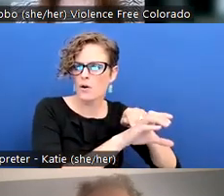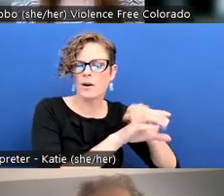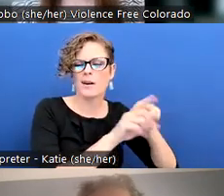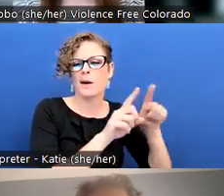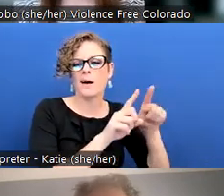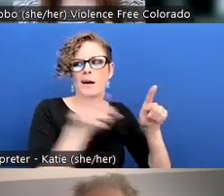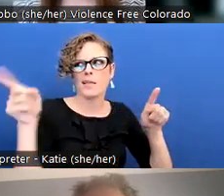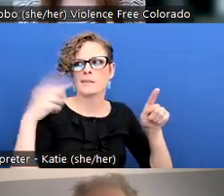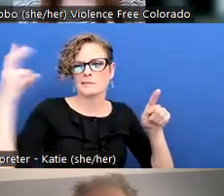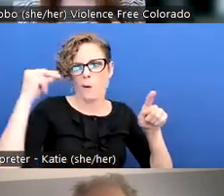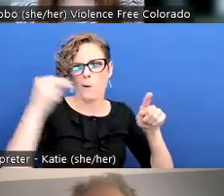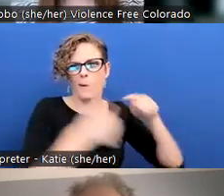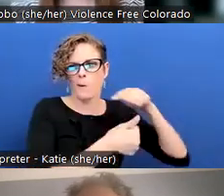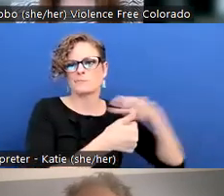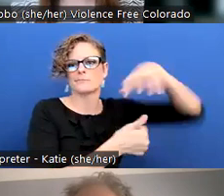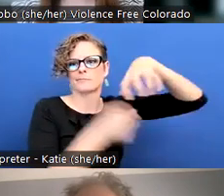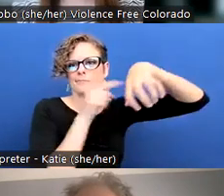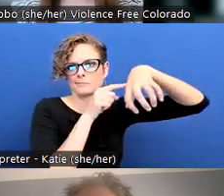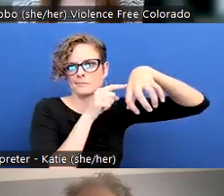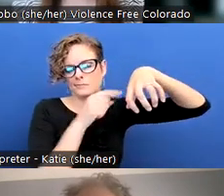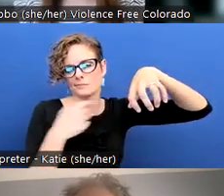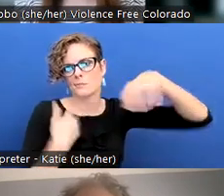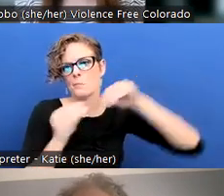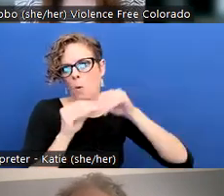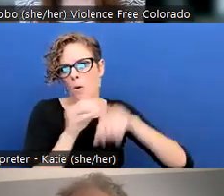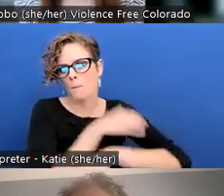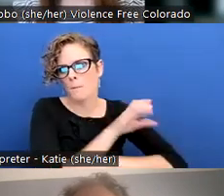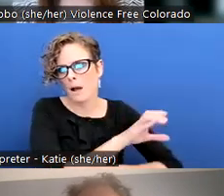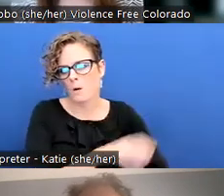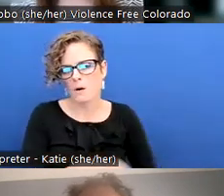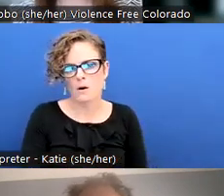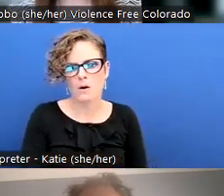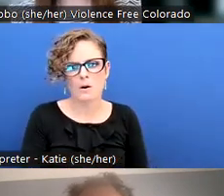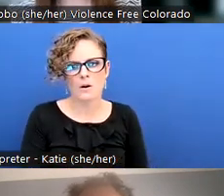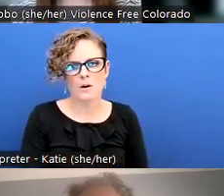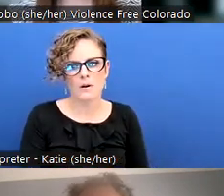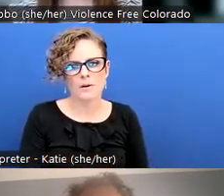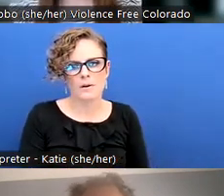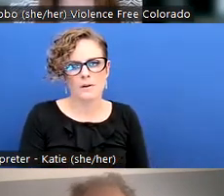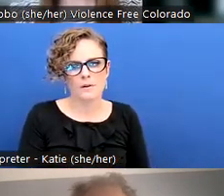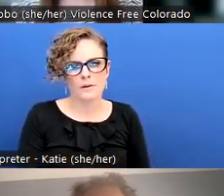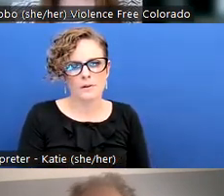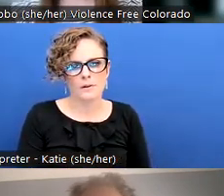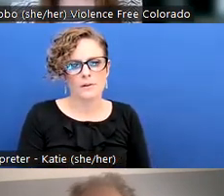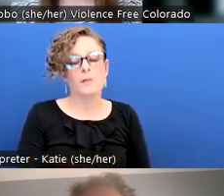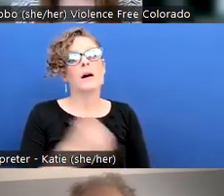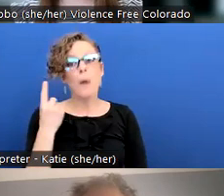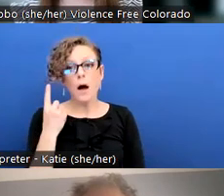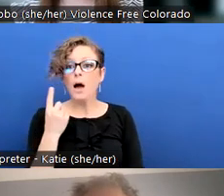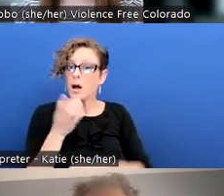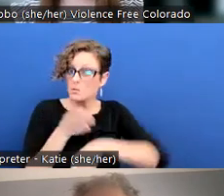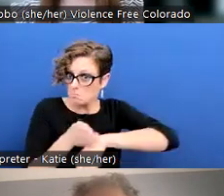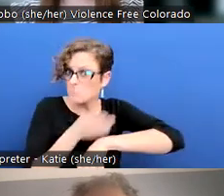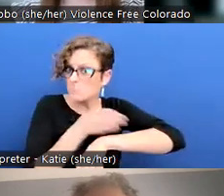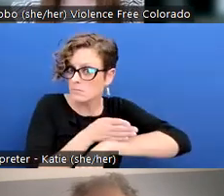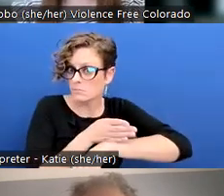Y eso no era todo lo que esperábamos, y los cambios se hicieron con la finalidad de que